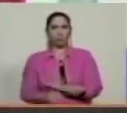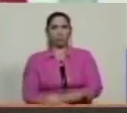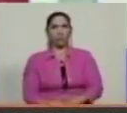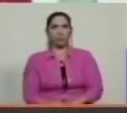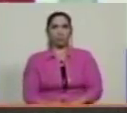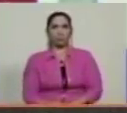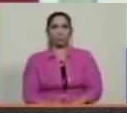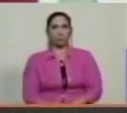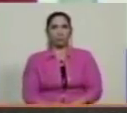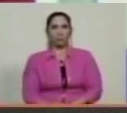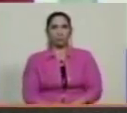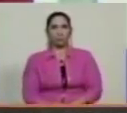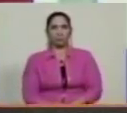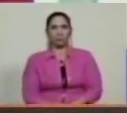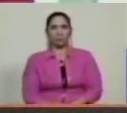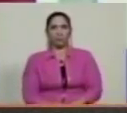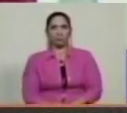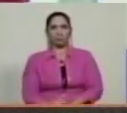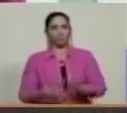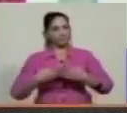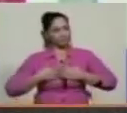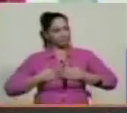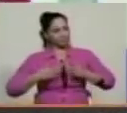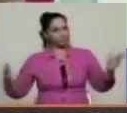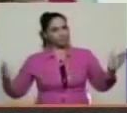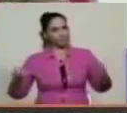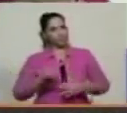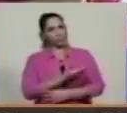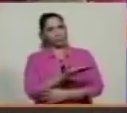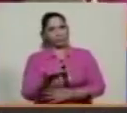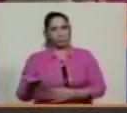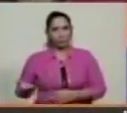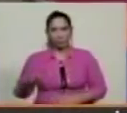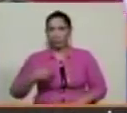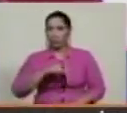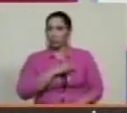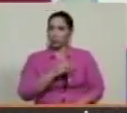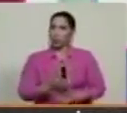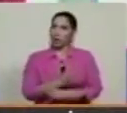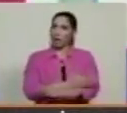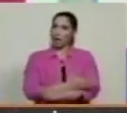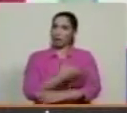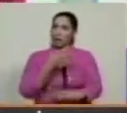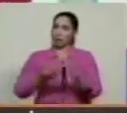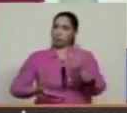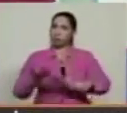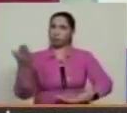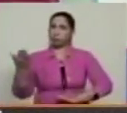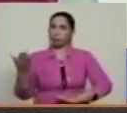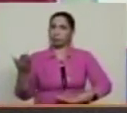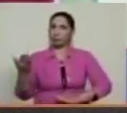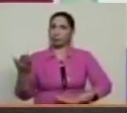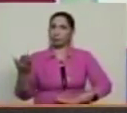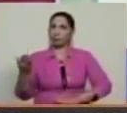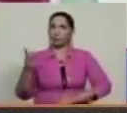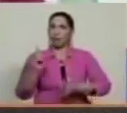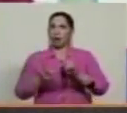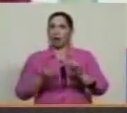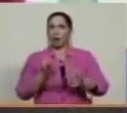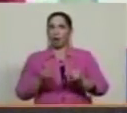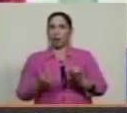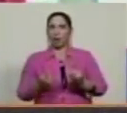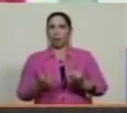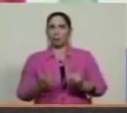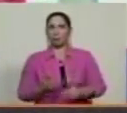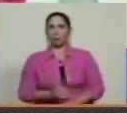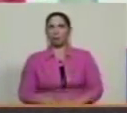Y están a la orden de ustedes. Nosotros, antes de irnos, Blanca lo sabe, porque muchos de ustedes seguro estuvieron ahí,